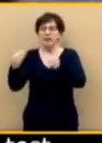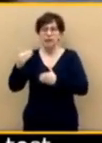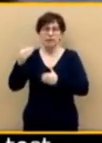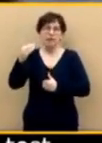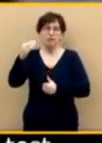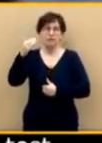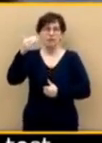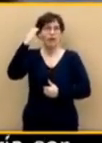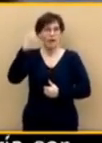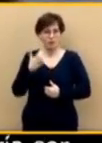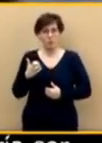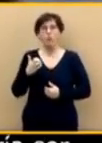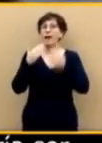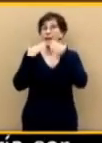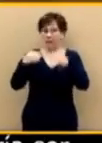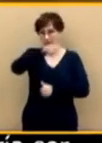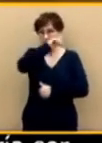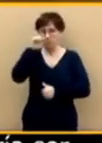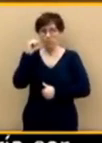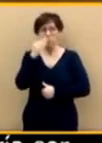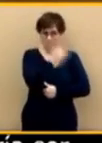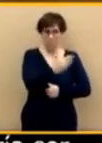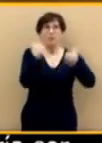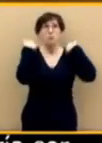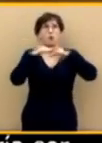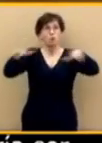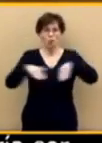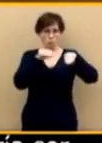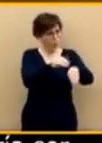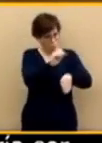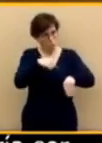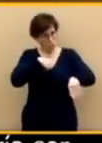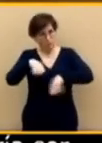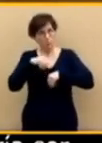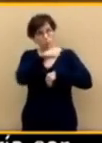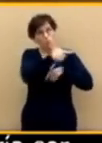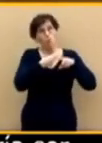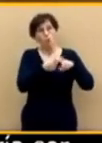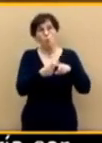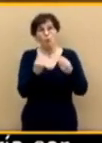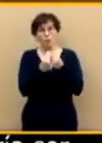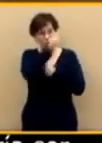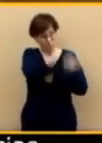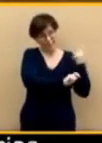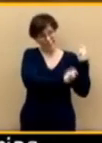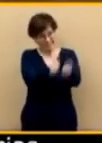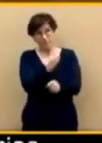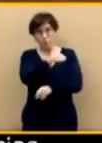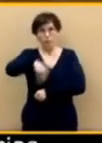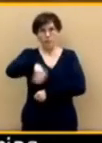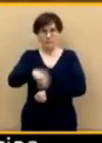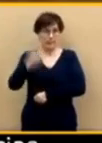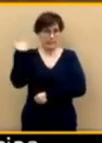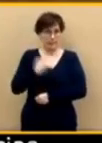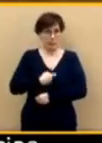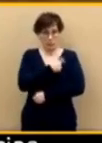Calvo, admito que no toda la responsabilidad es suya. La comparte con aquel que temerariamente la nombró para presidir aquel estéril comité. En realidad,